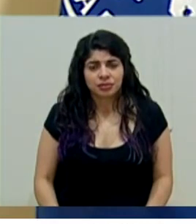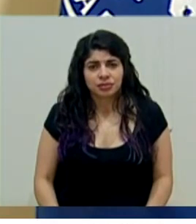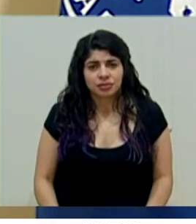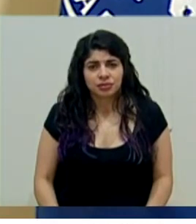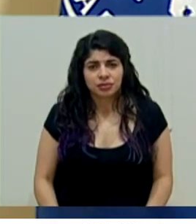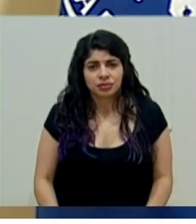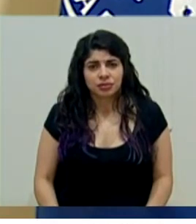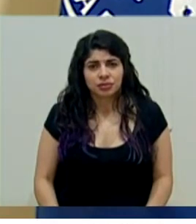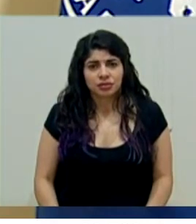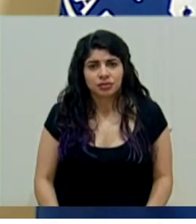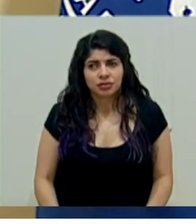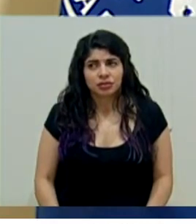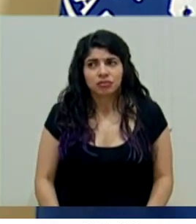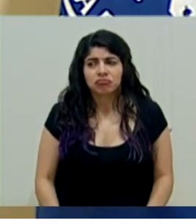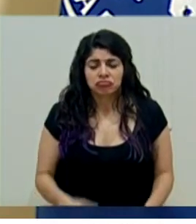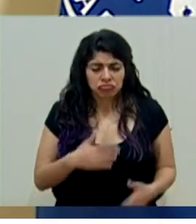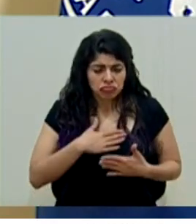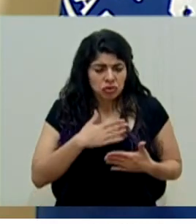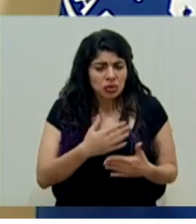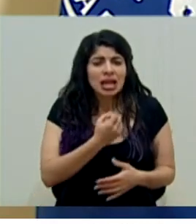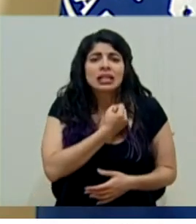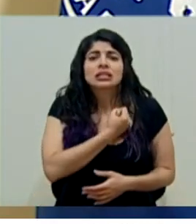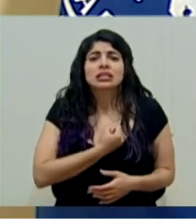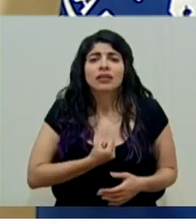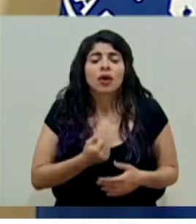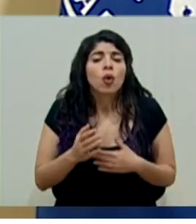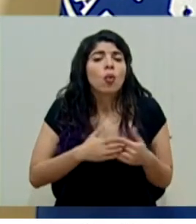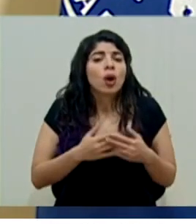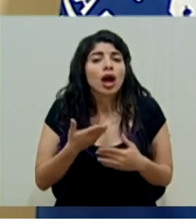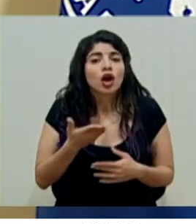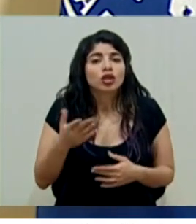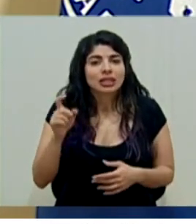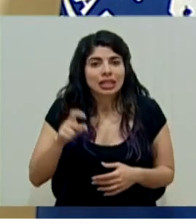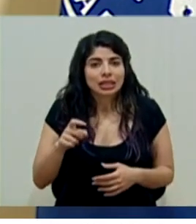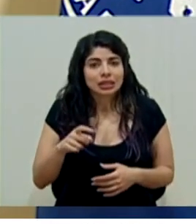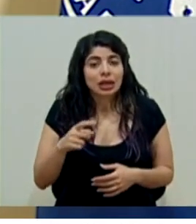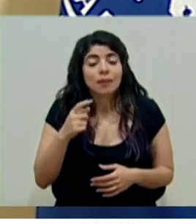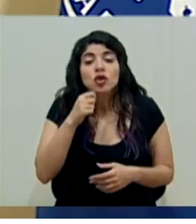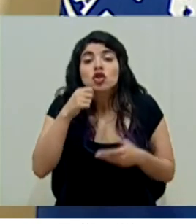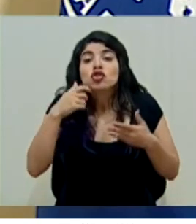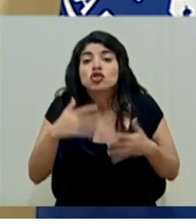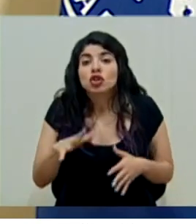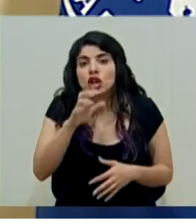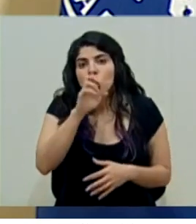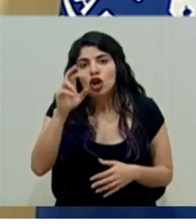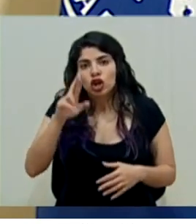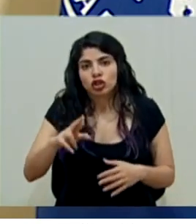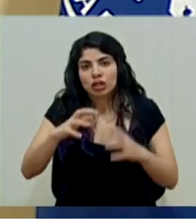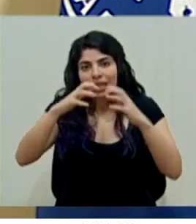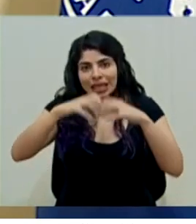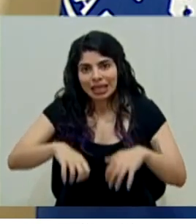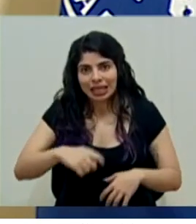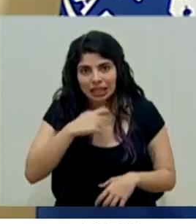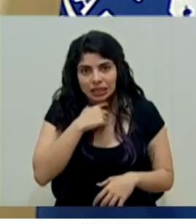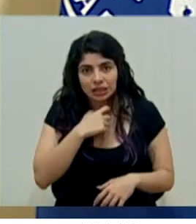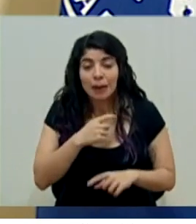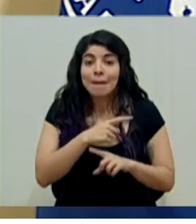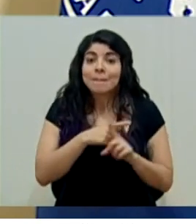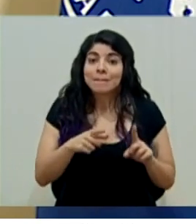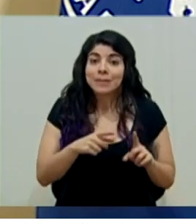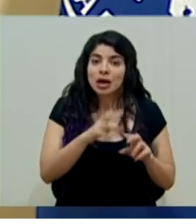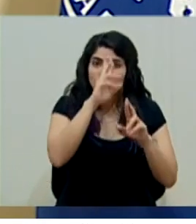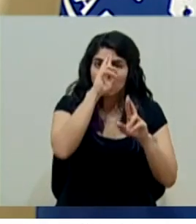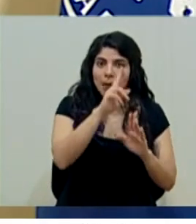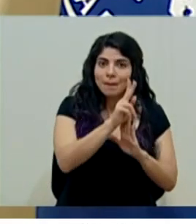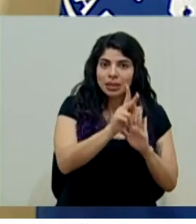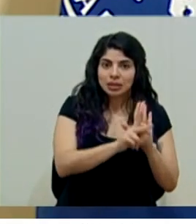sacrificar lo necesario para que Costa Rica no se vea en crisis. sin sacrificar mis principios y sin sacrificar el Estado